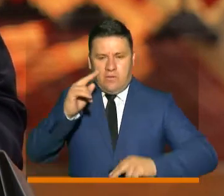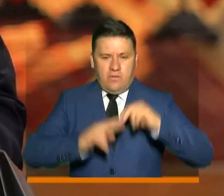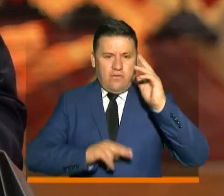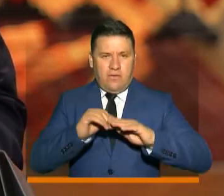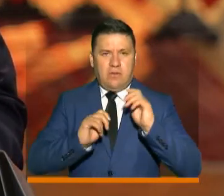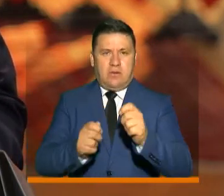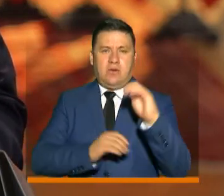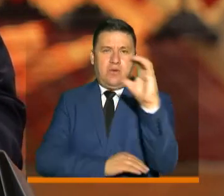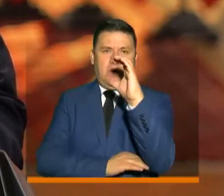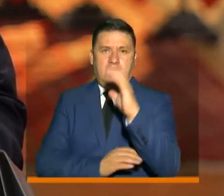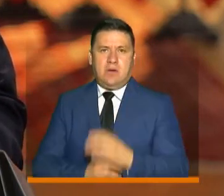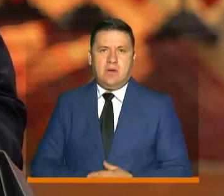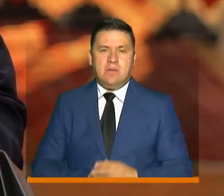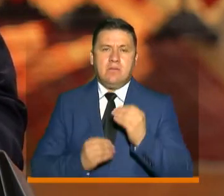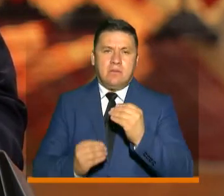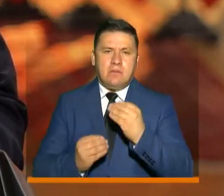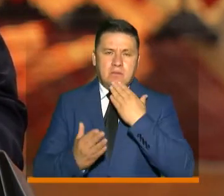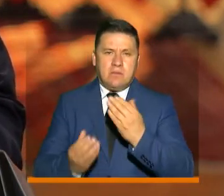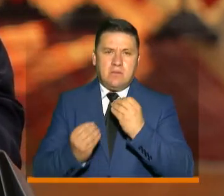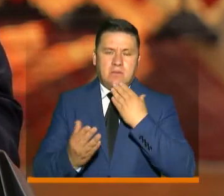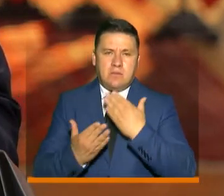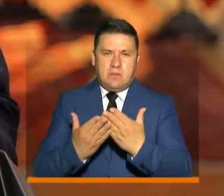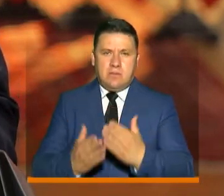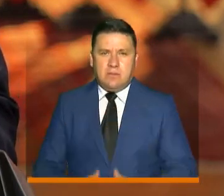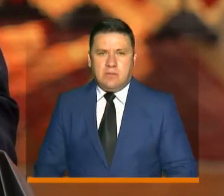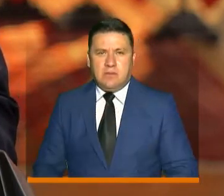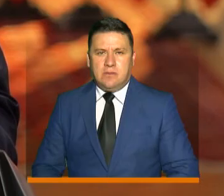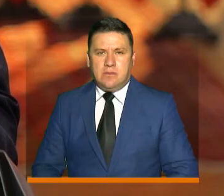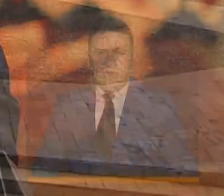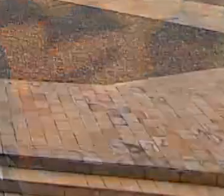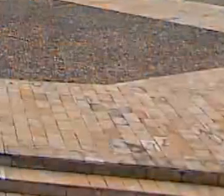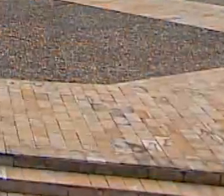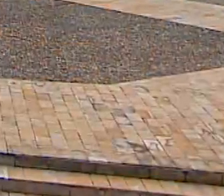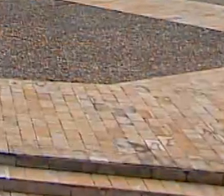país muchísimas muchísimas gracias